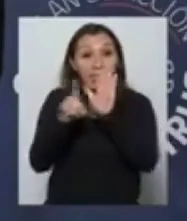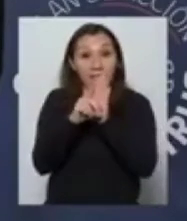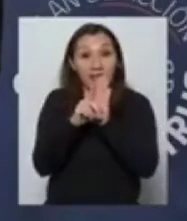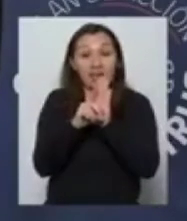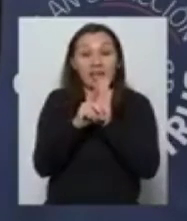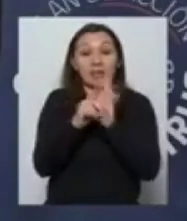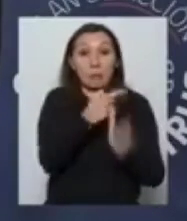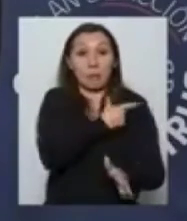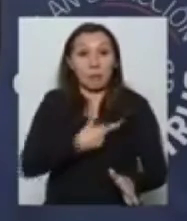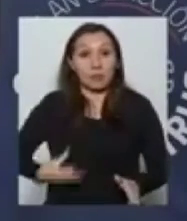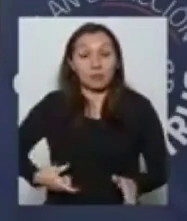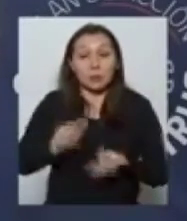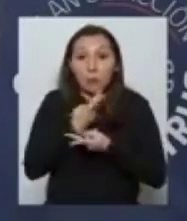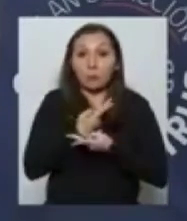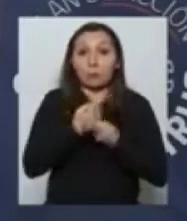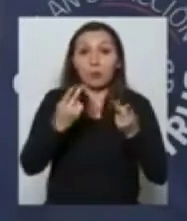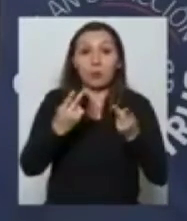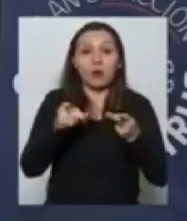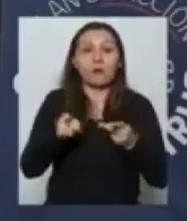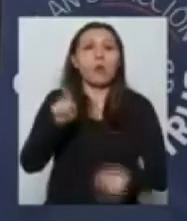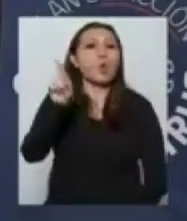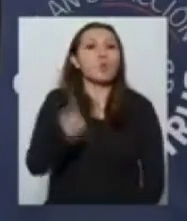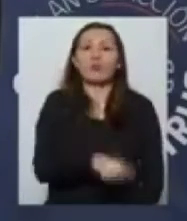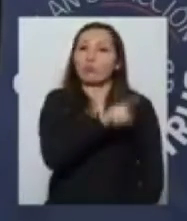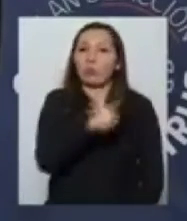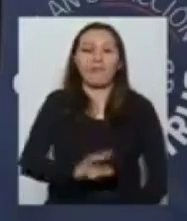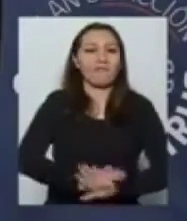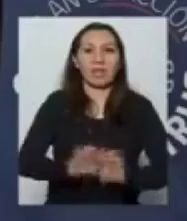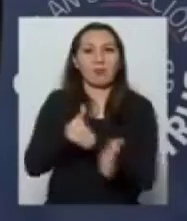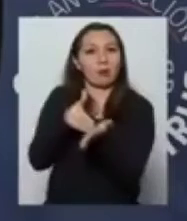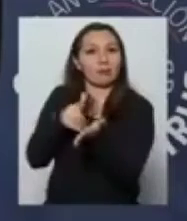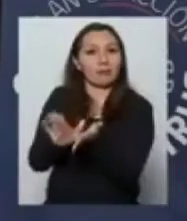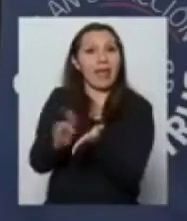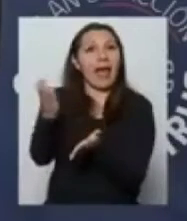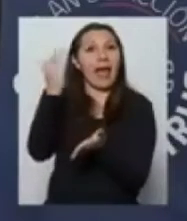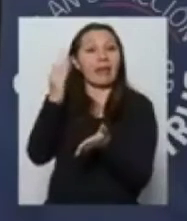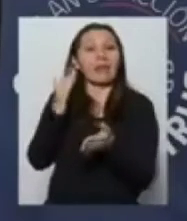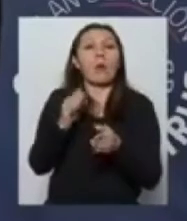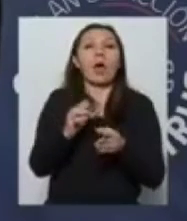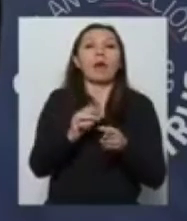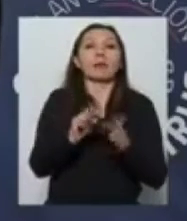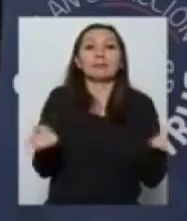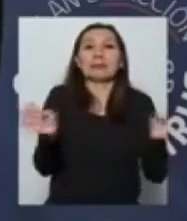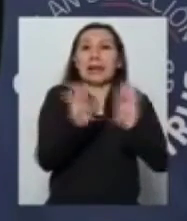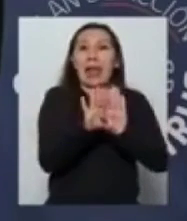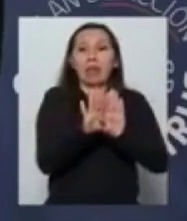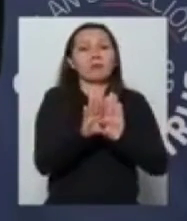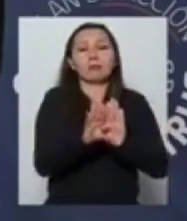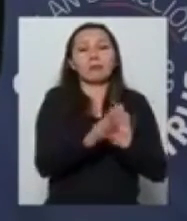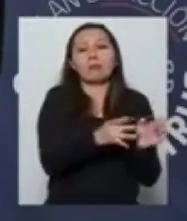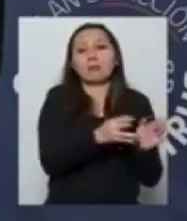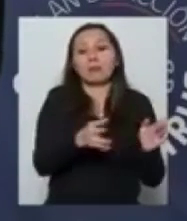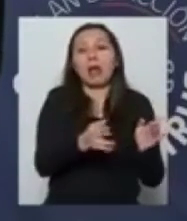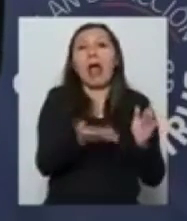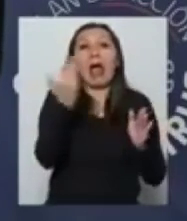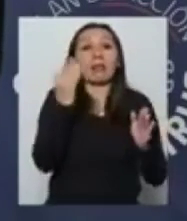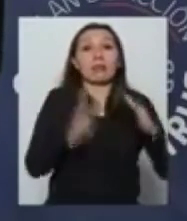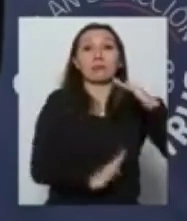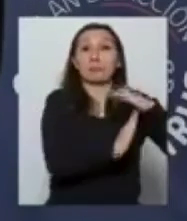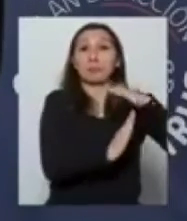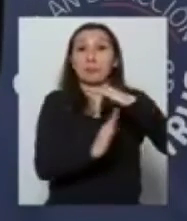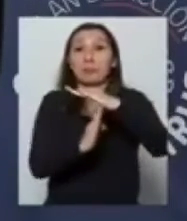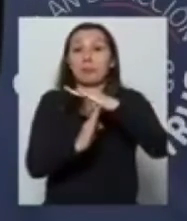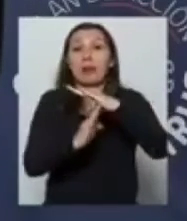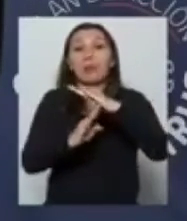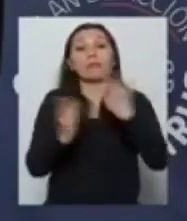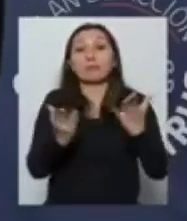presidencial se va a anular, vale decir, un decreto nuevo le va a poner término, lo que quiere decir que a